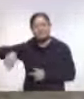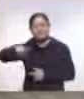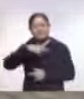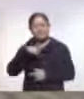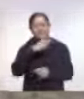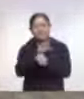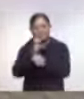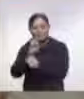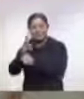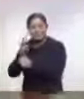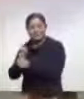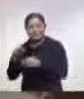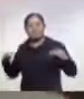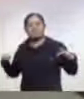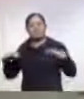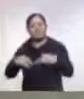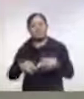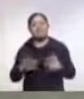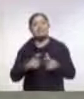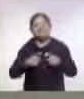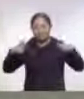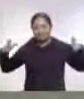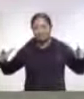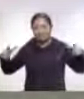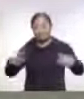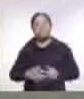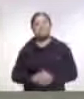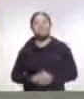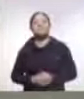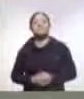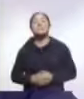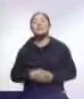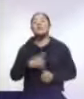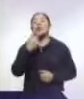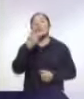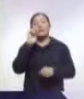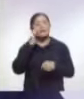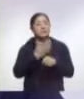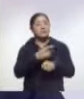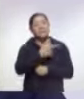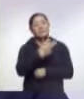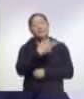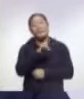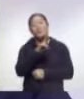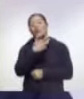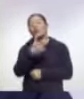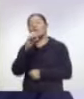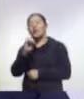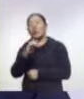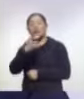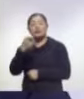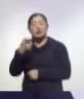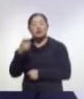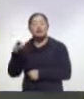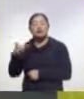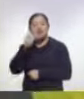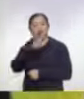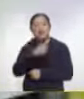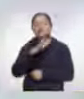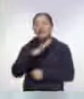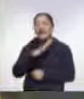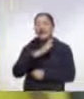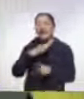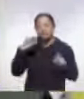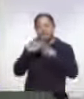danzantes a formar parte de una magna cuadrilla de carnaval. Uno de los organizadores, Hugo Xolocotzi, destacó el propósito de rescatar el